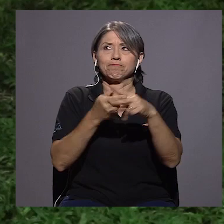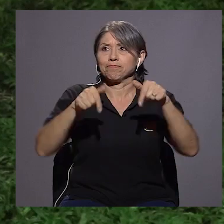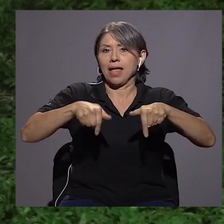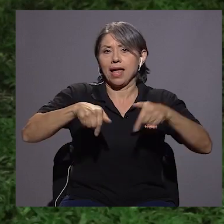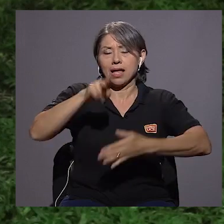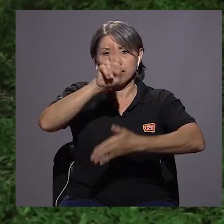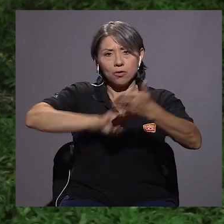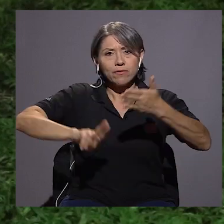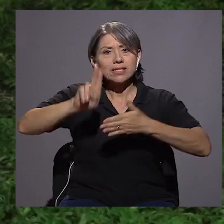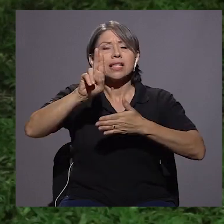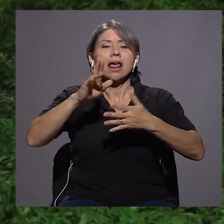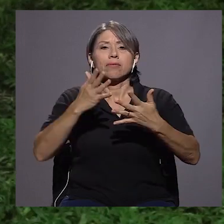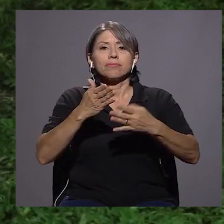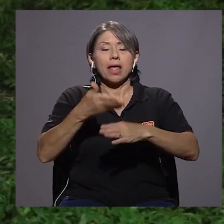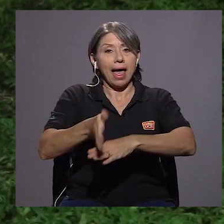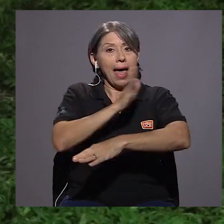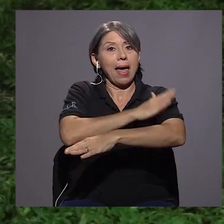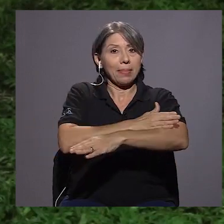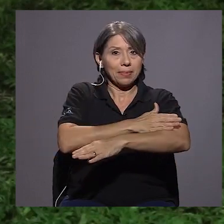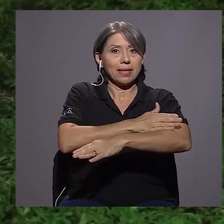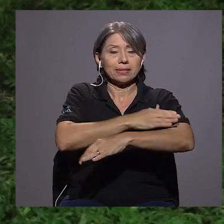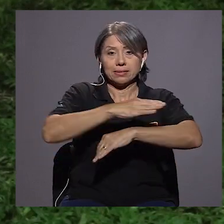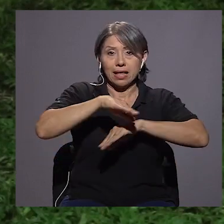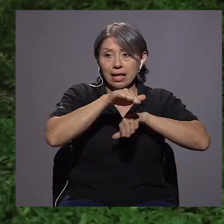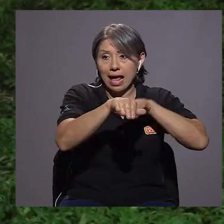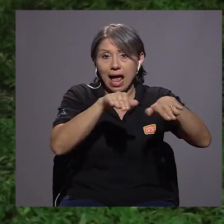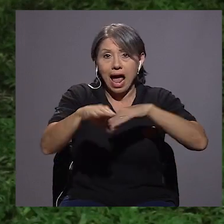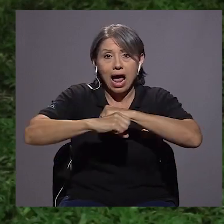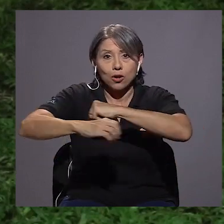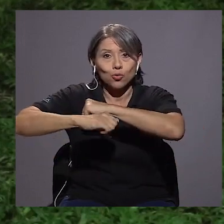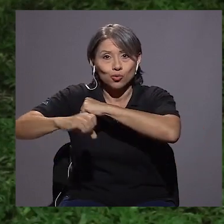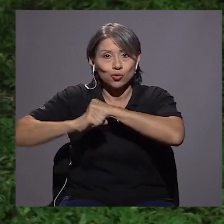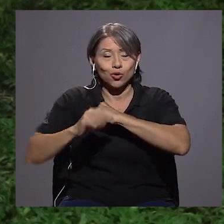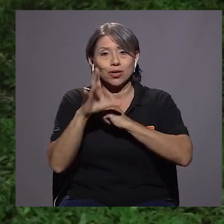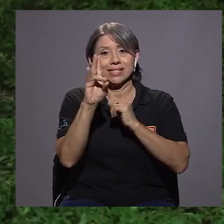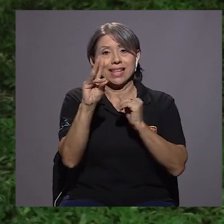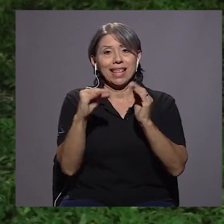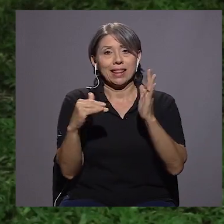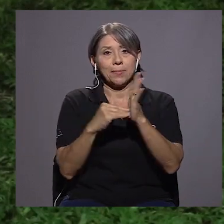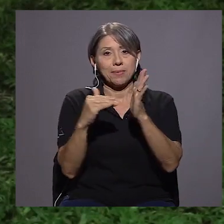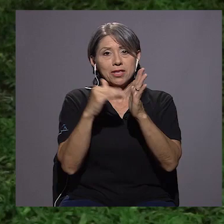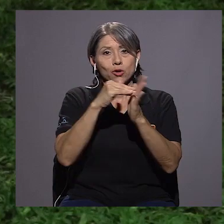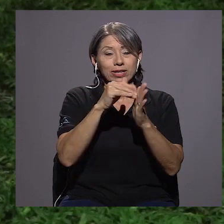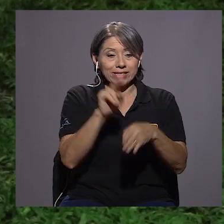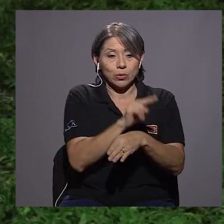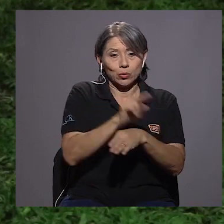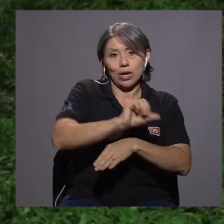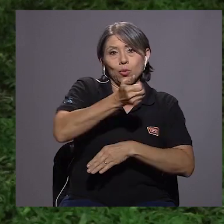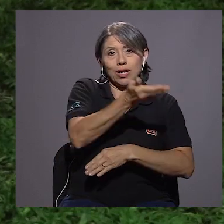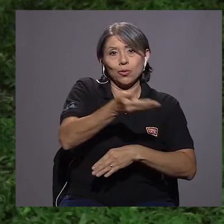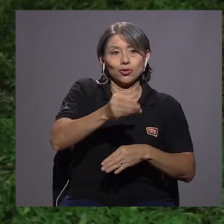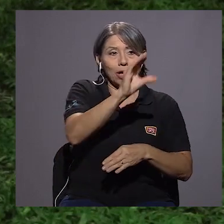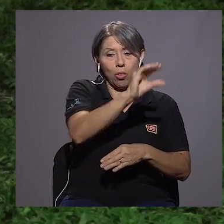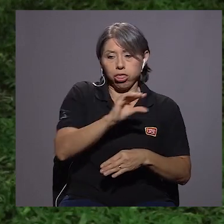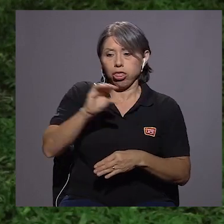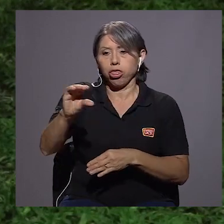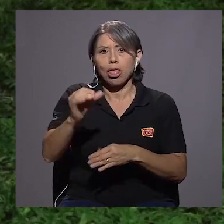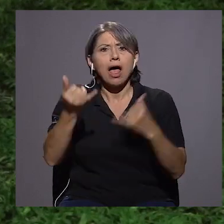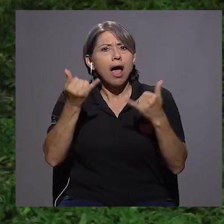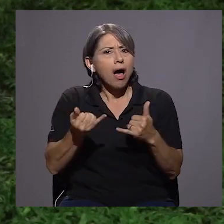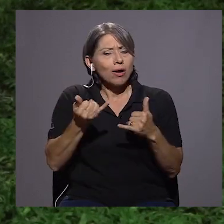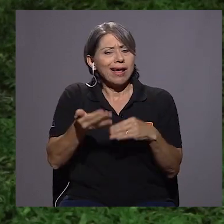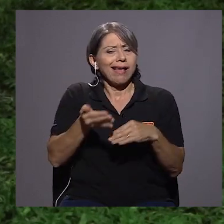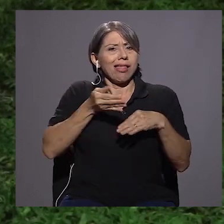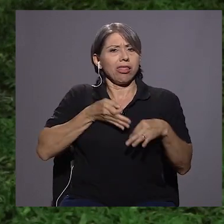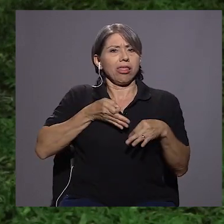empiezan, digamos, ya en la universidad, previo, digamos, a este anuncio, ¿no?, del redireccionamiento de los 70.000 millones, empiezan a suceder una serie